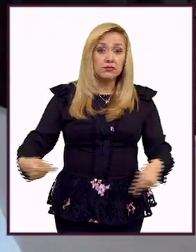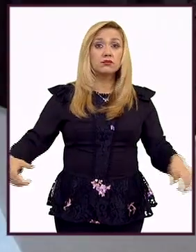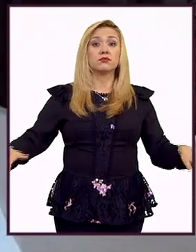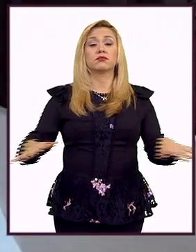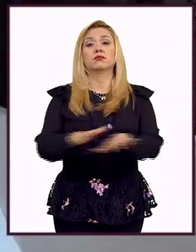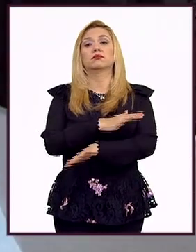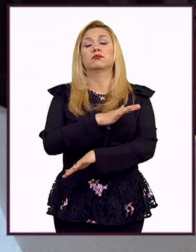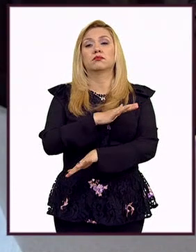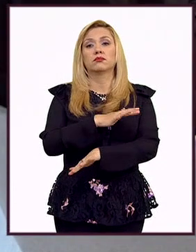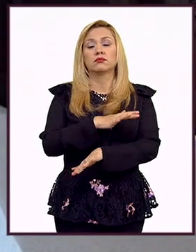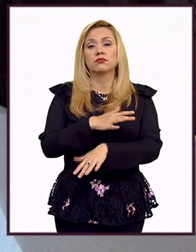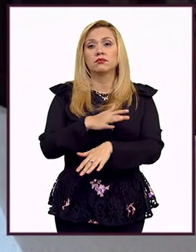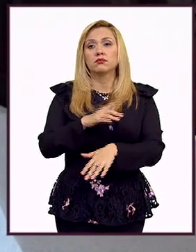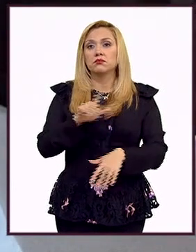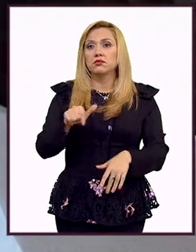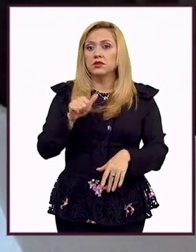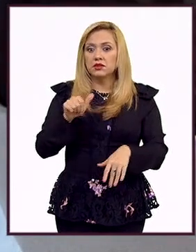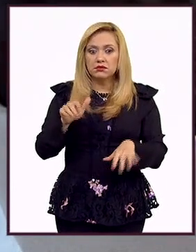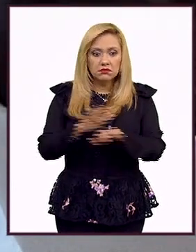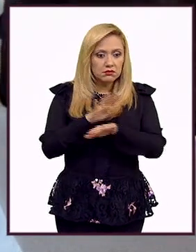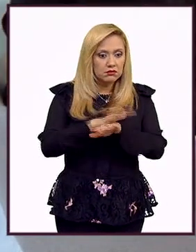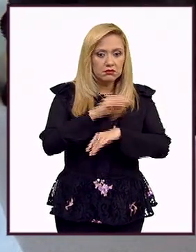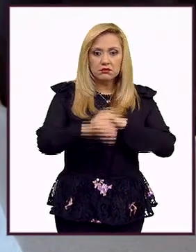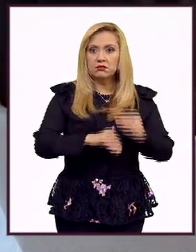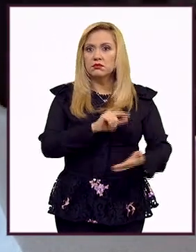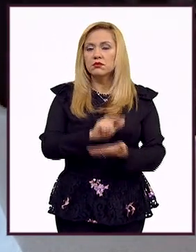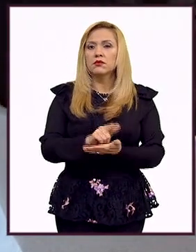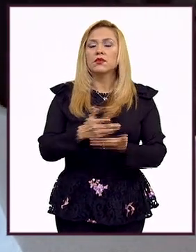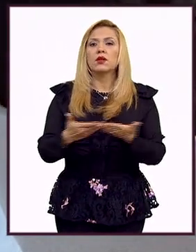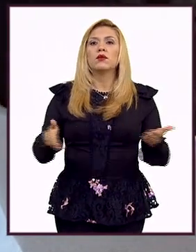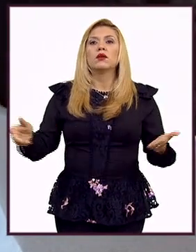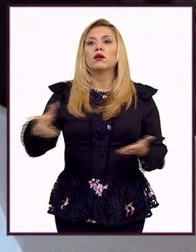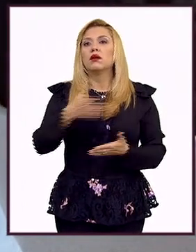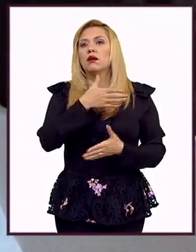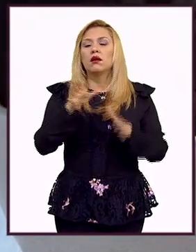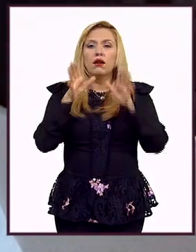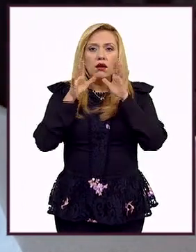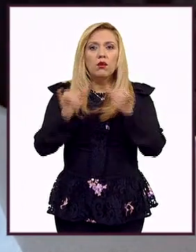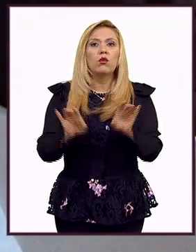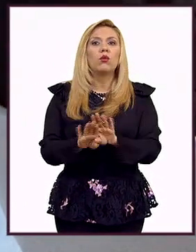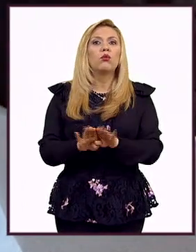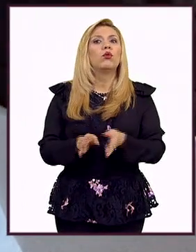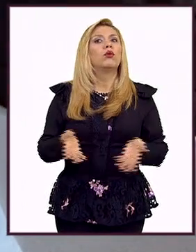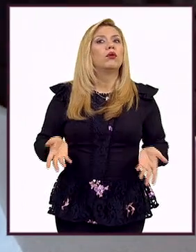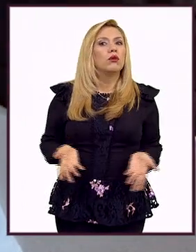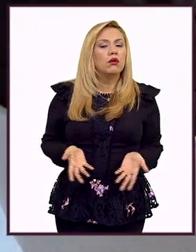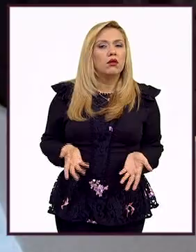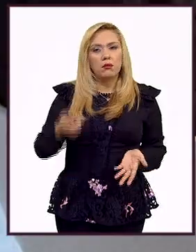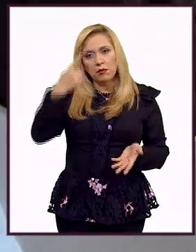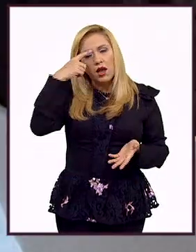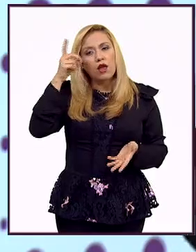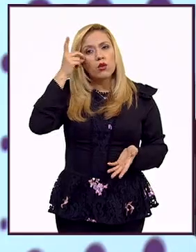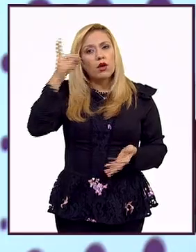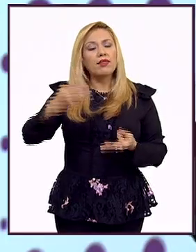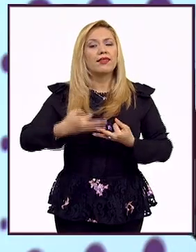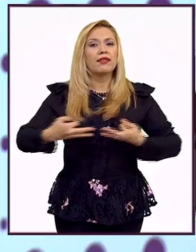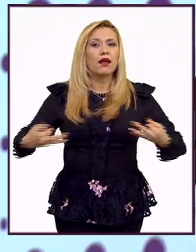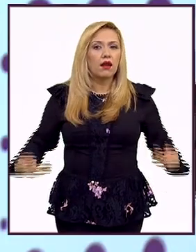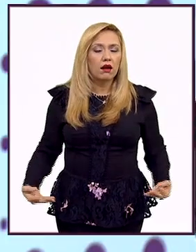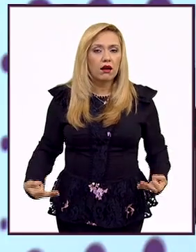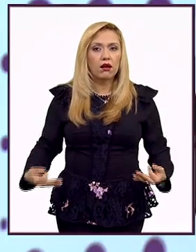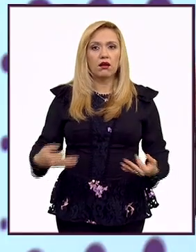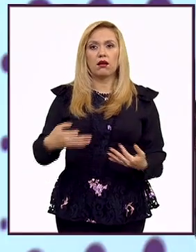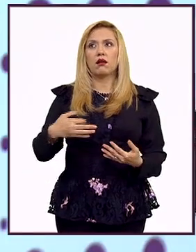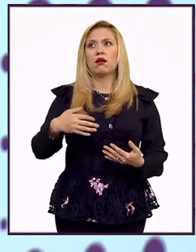las reformas estructurales, que modificaron la forma en que los campesinos se relacionaban, sobre todo en el tema de la tenencia. Entonces ahora,